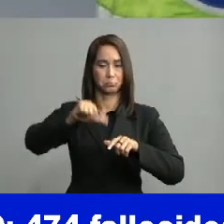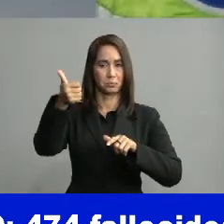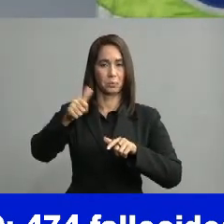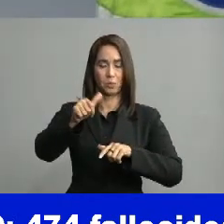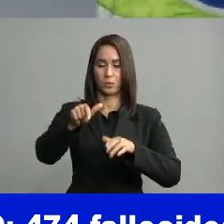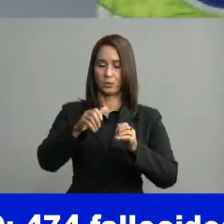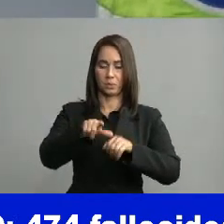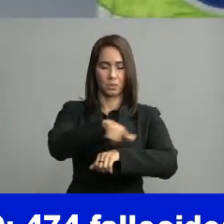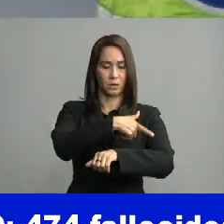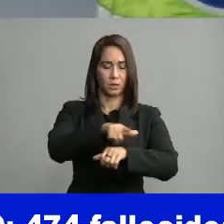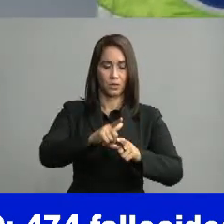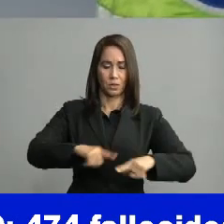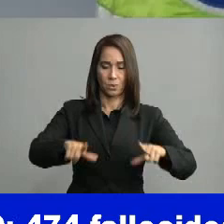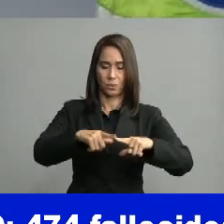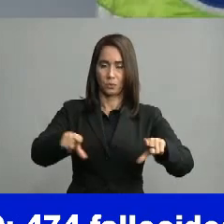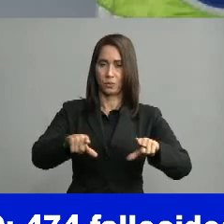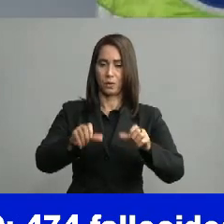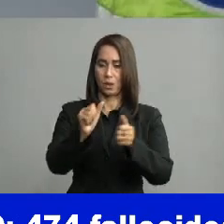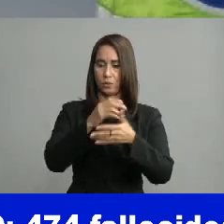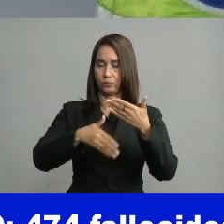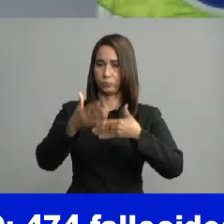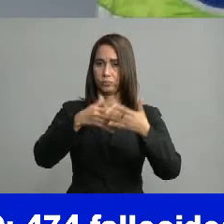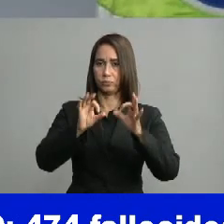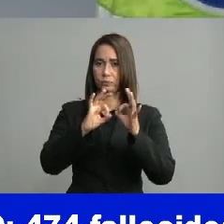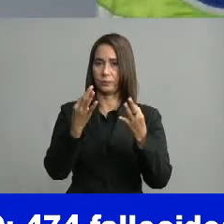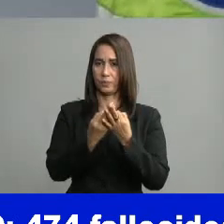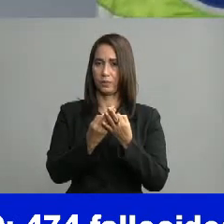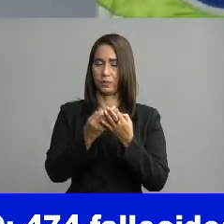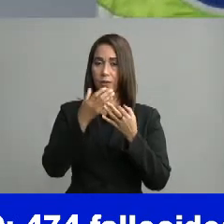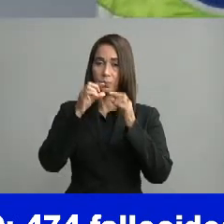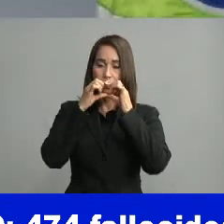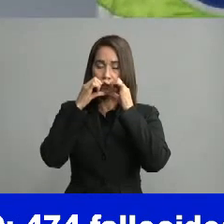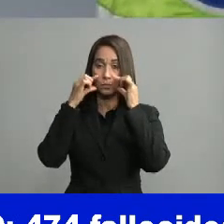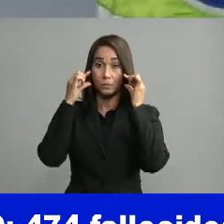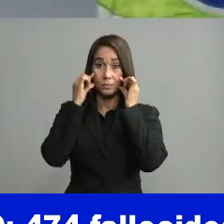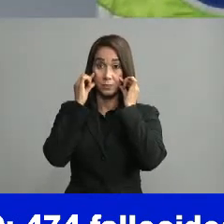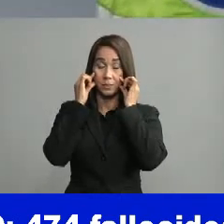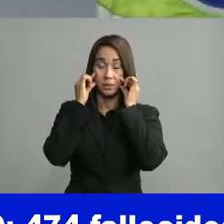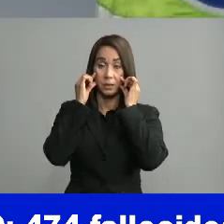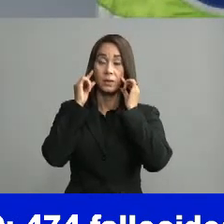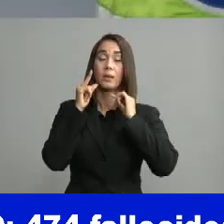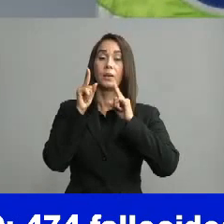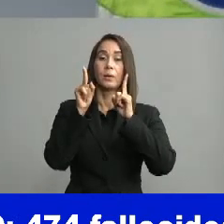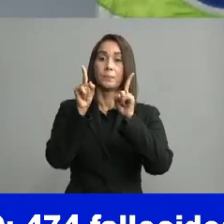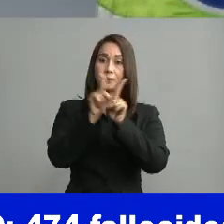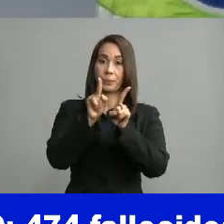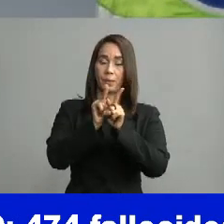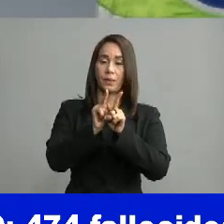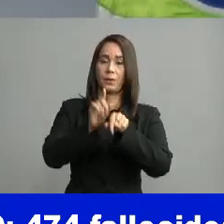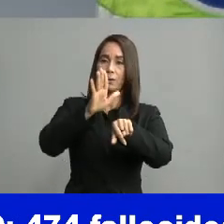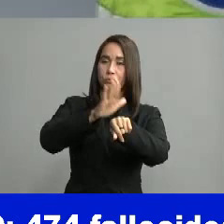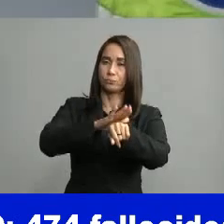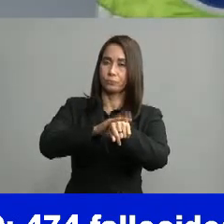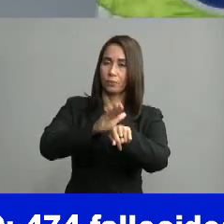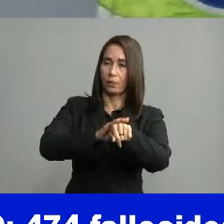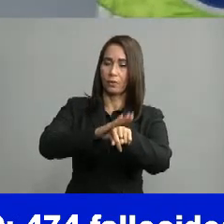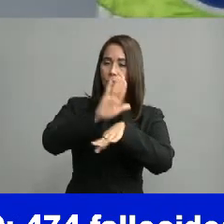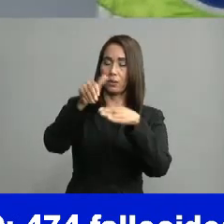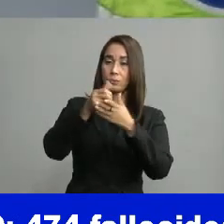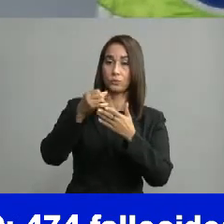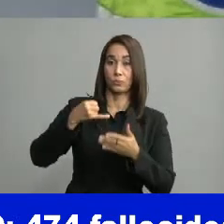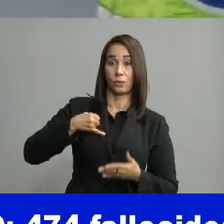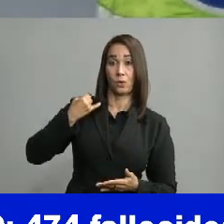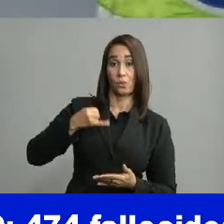extrafamiliares. Igualmente queremos agregar el llamado a los jóvenes, en